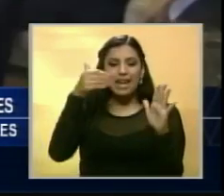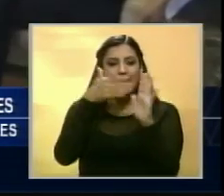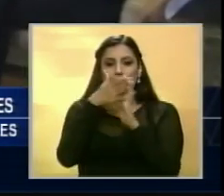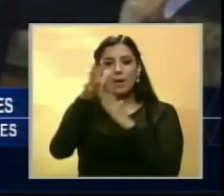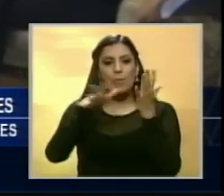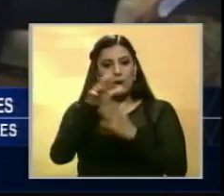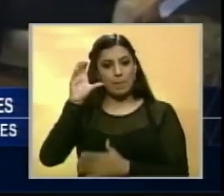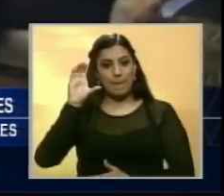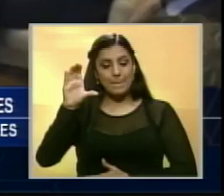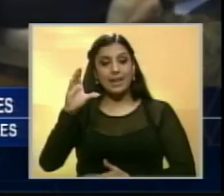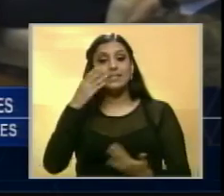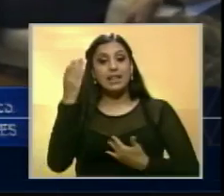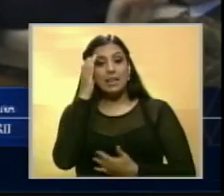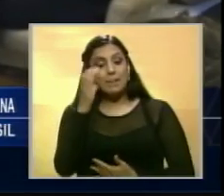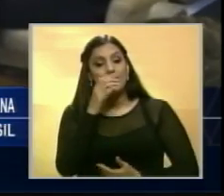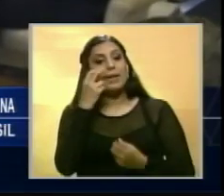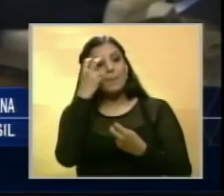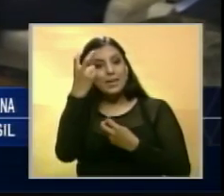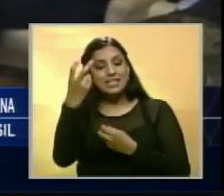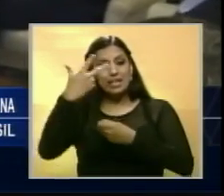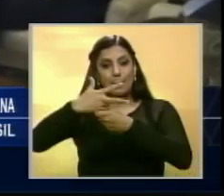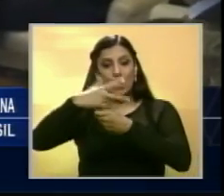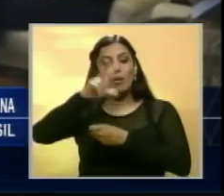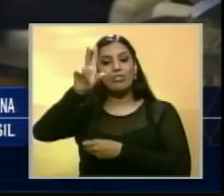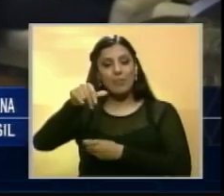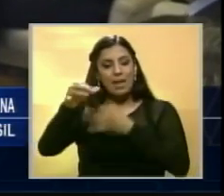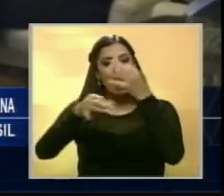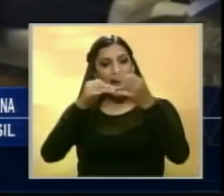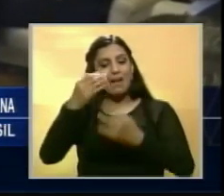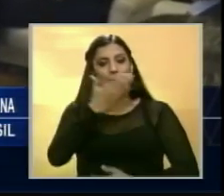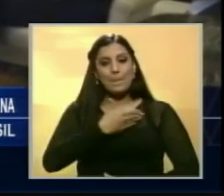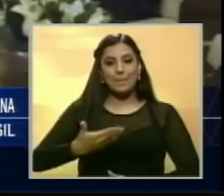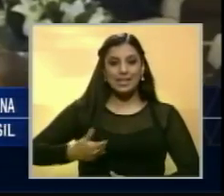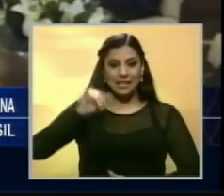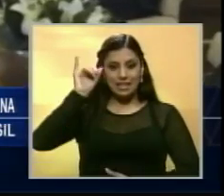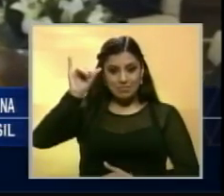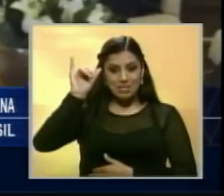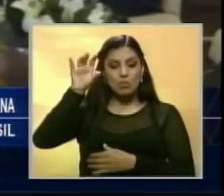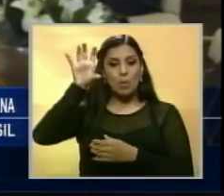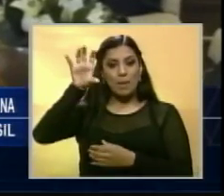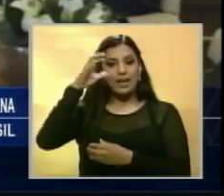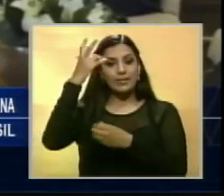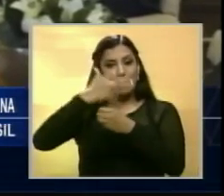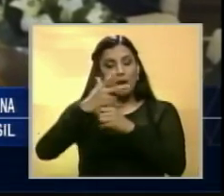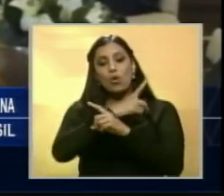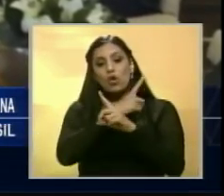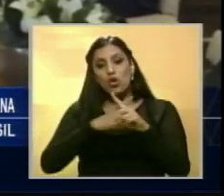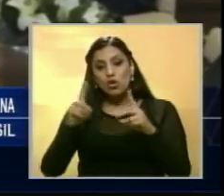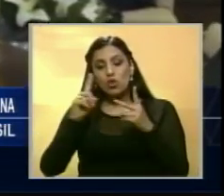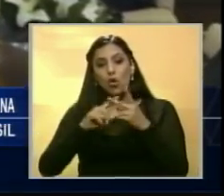nuestro país. Capriles también visitó Paraguay, donde conversó con el presidente Horacio Cartes, y la gira por